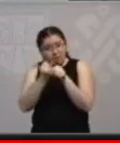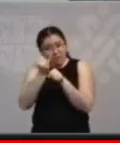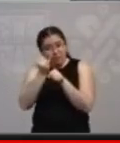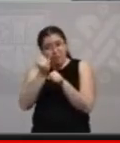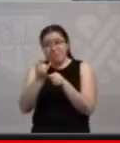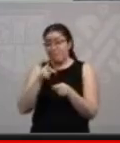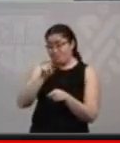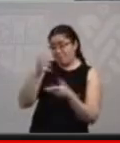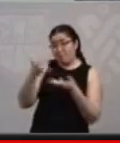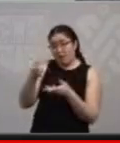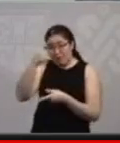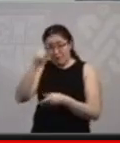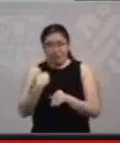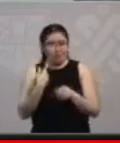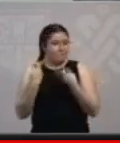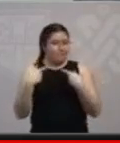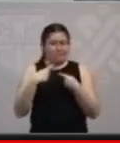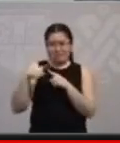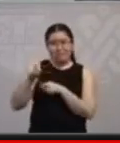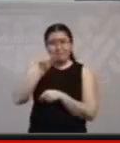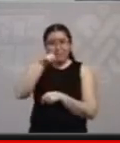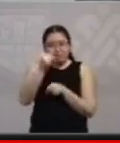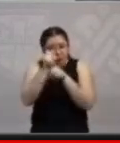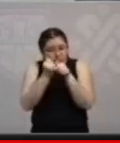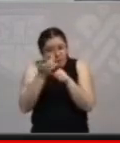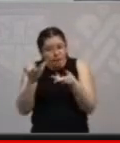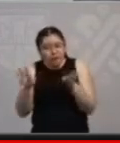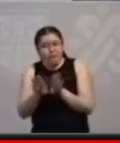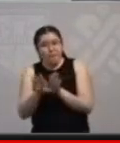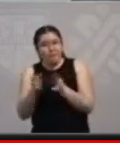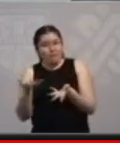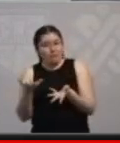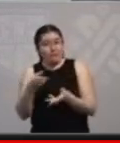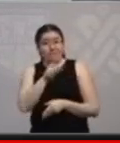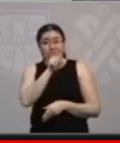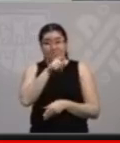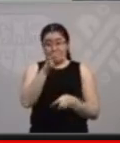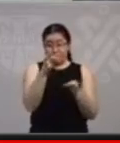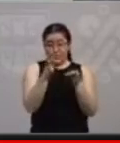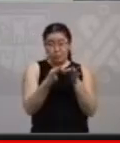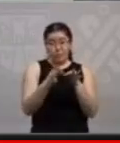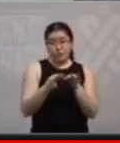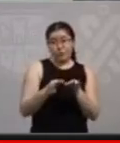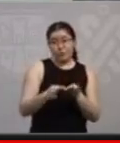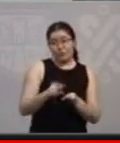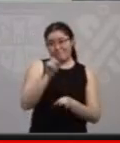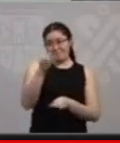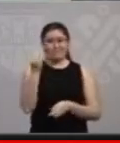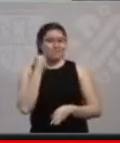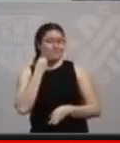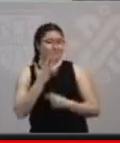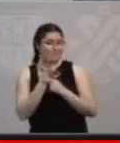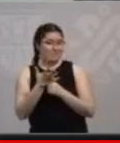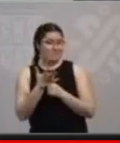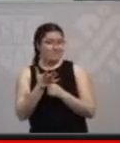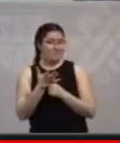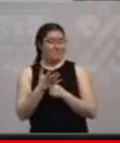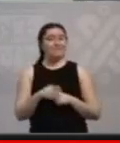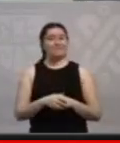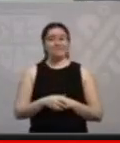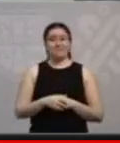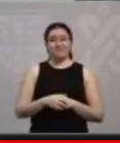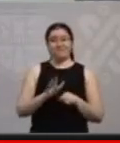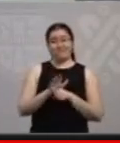como lo hace frente a cualquier delincuente, pues para poderlos localizar y poder hacer que se cumplimente, como dicen los abogados